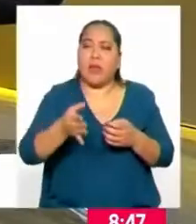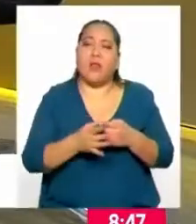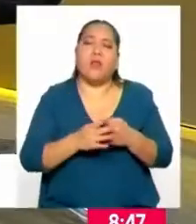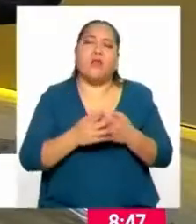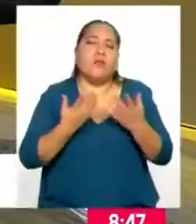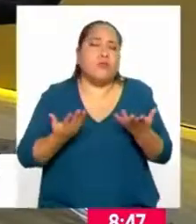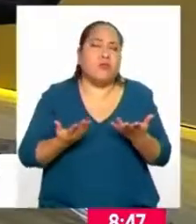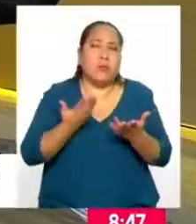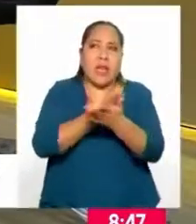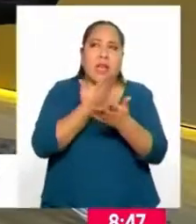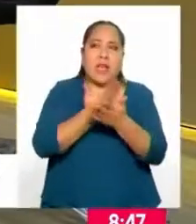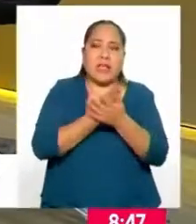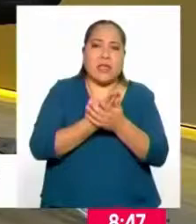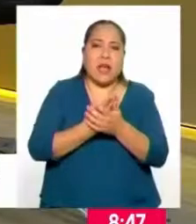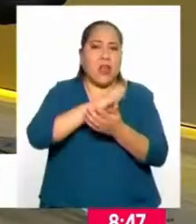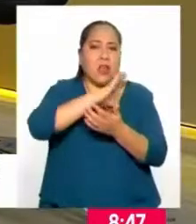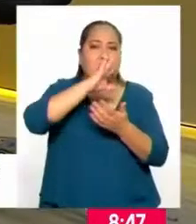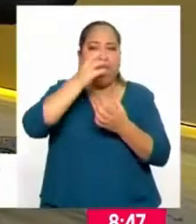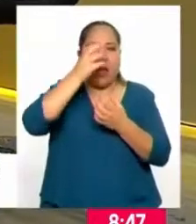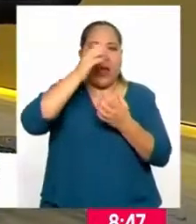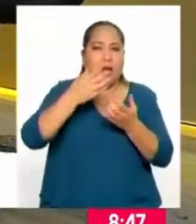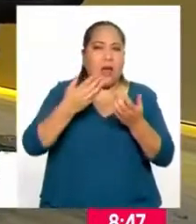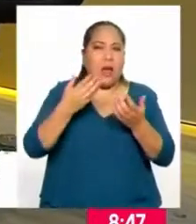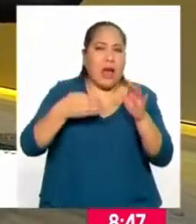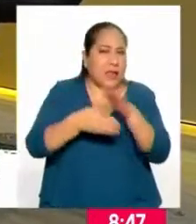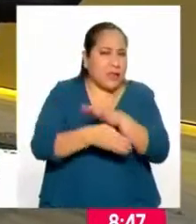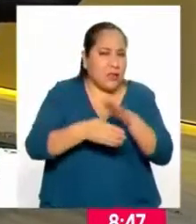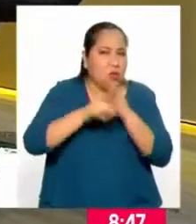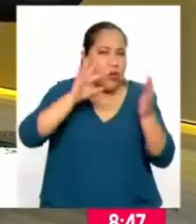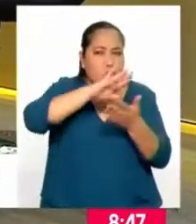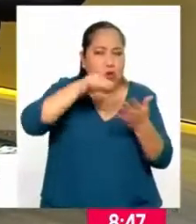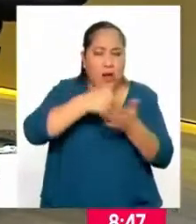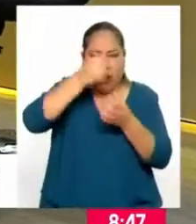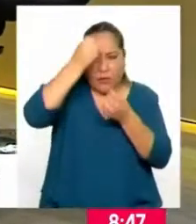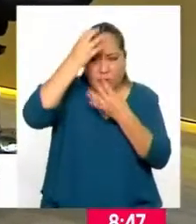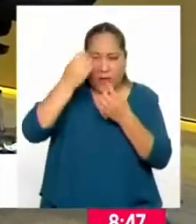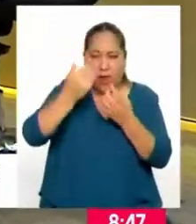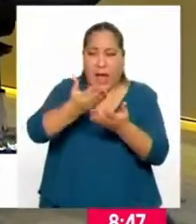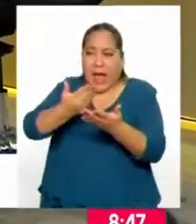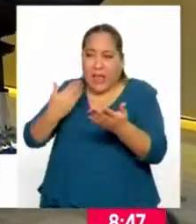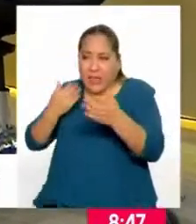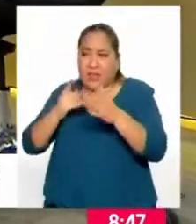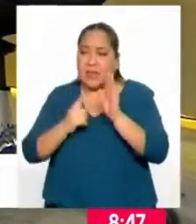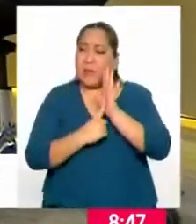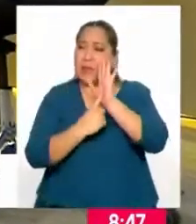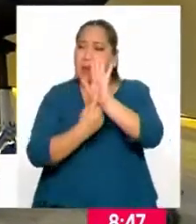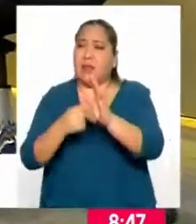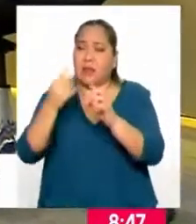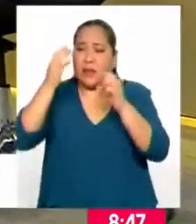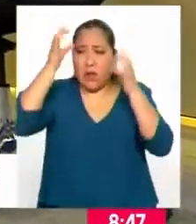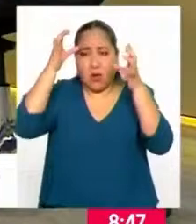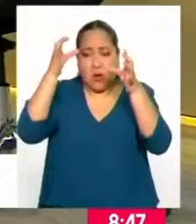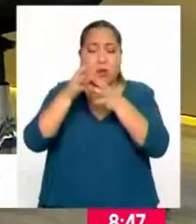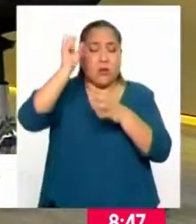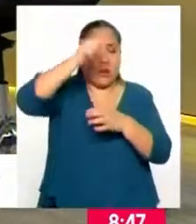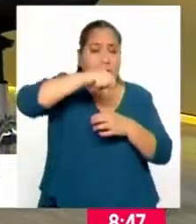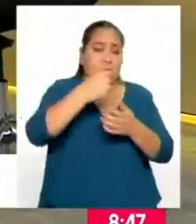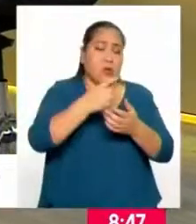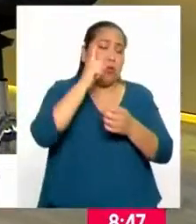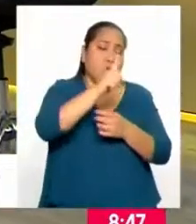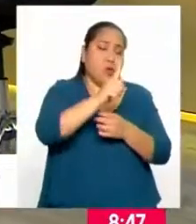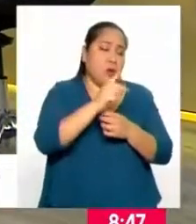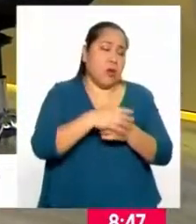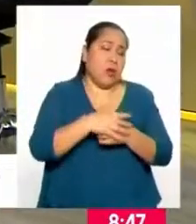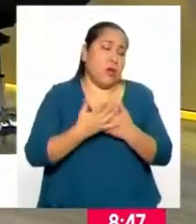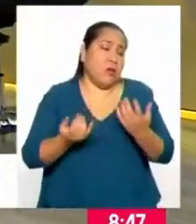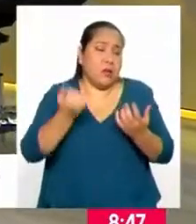que garantice tener acceso a toda la información antes de presentarse ante el Congreso? Bueno, sí, es una opción. Porque